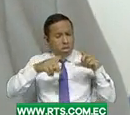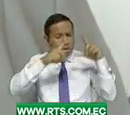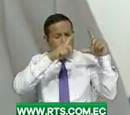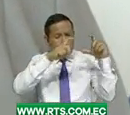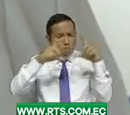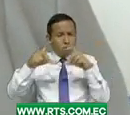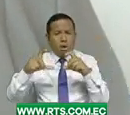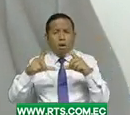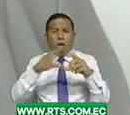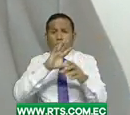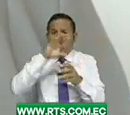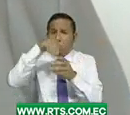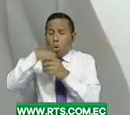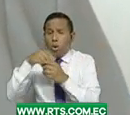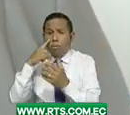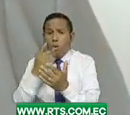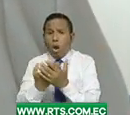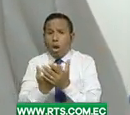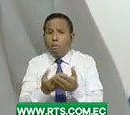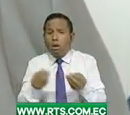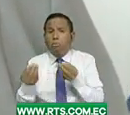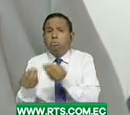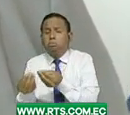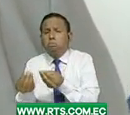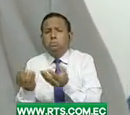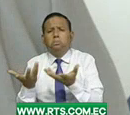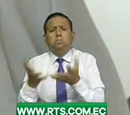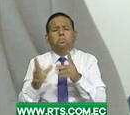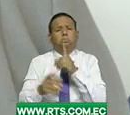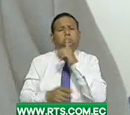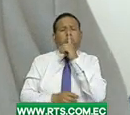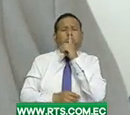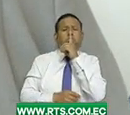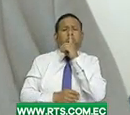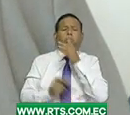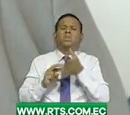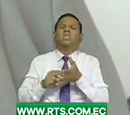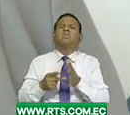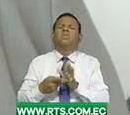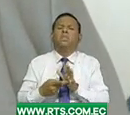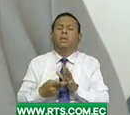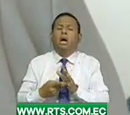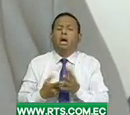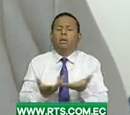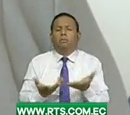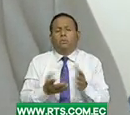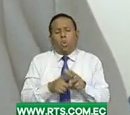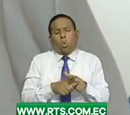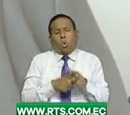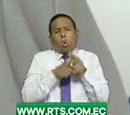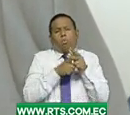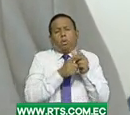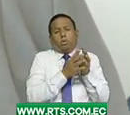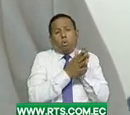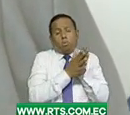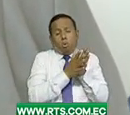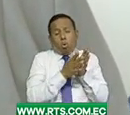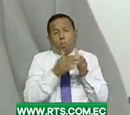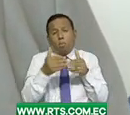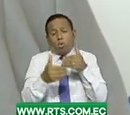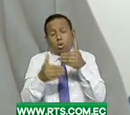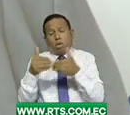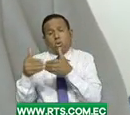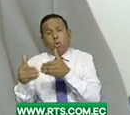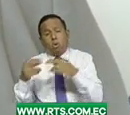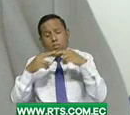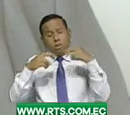los generó cadena de custodia. Y eso implica que desde el inicio, nosotros como madres víctimas,